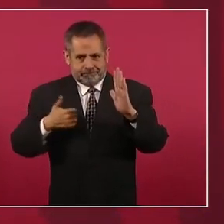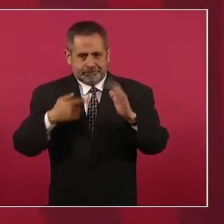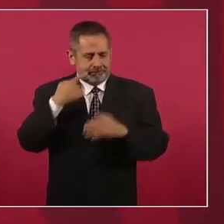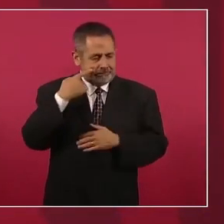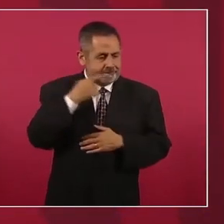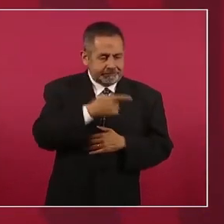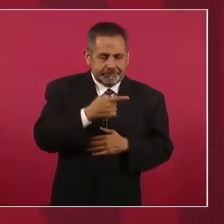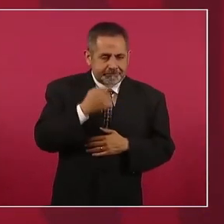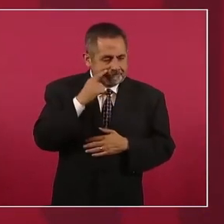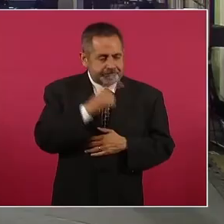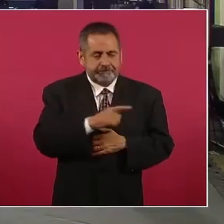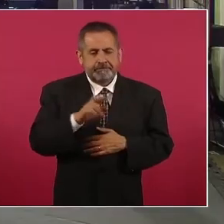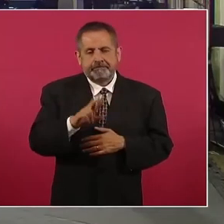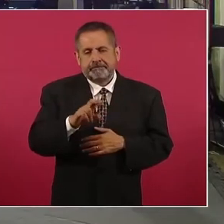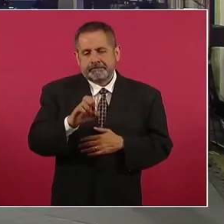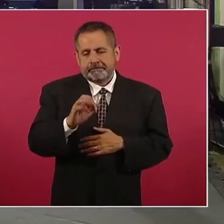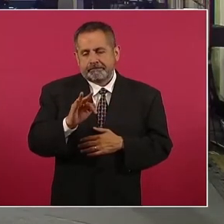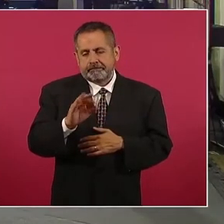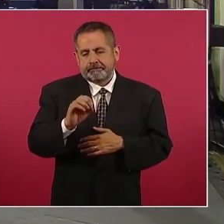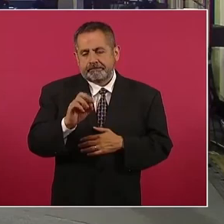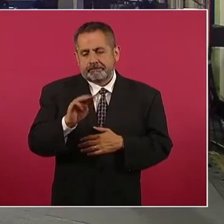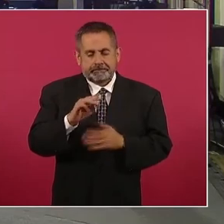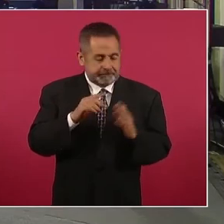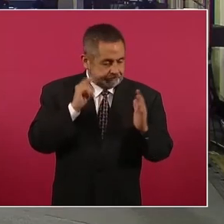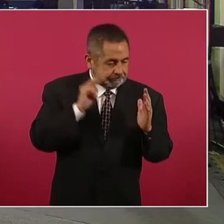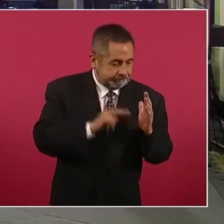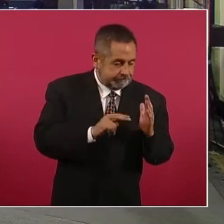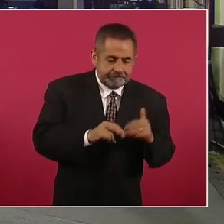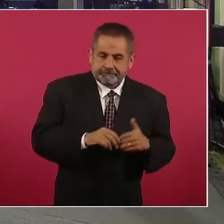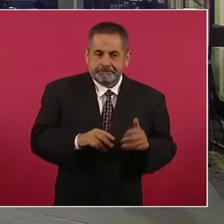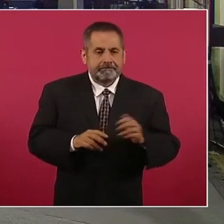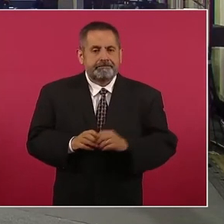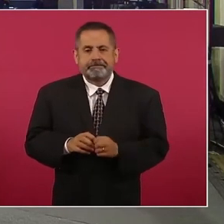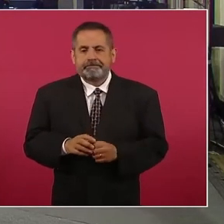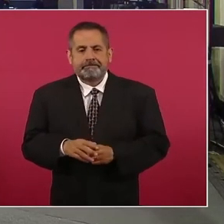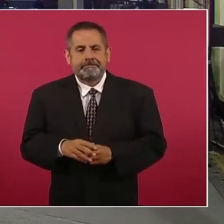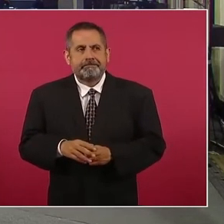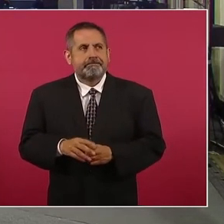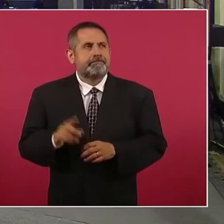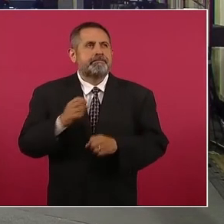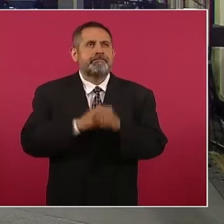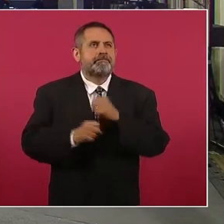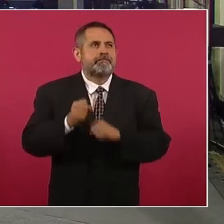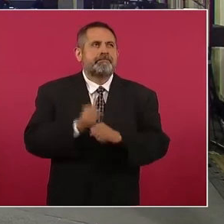revisen el Reforma. Estoy hablando del